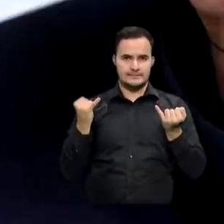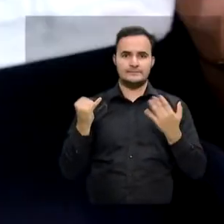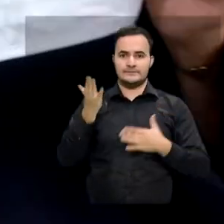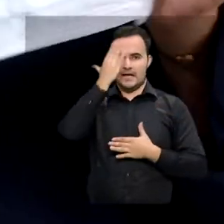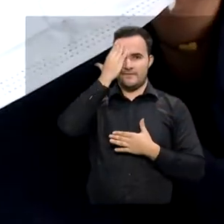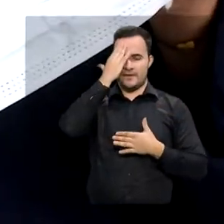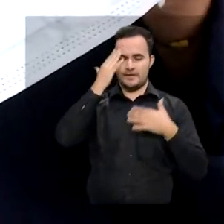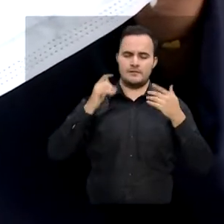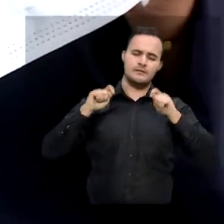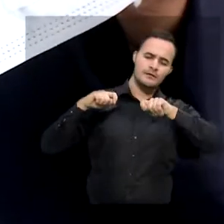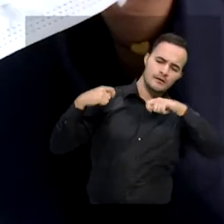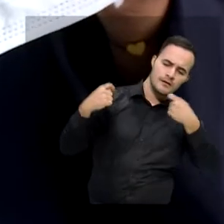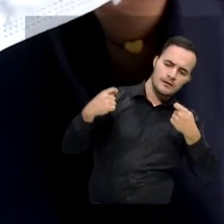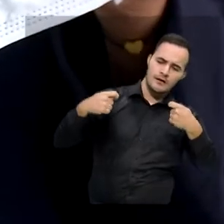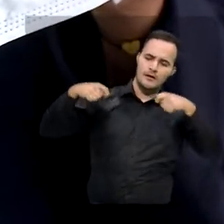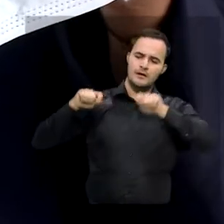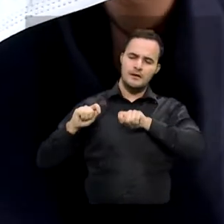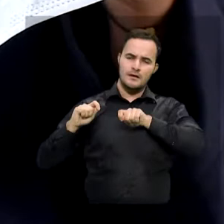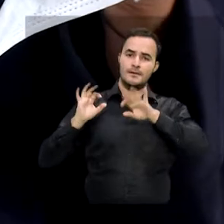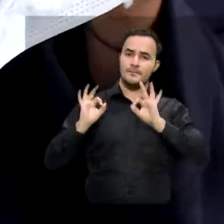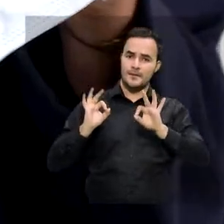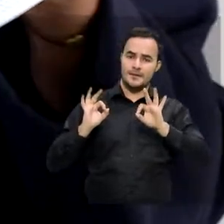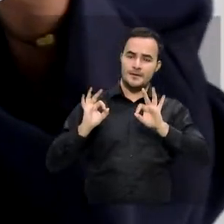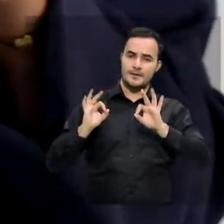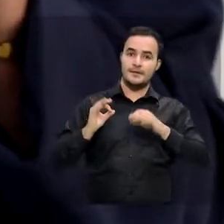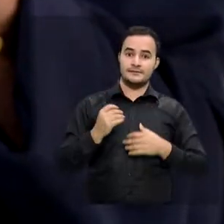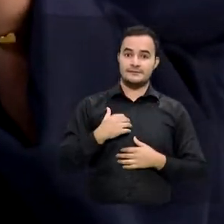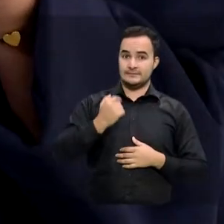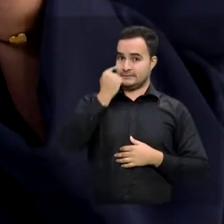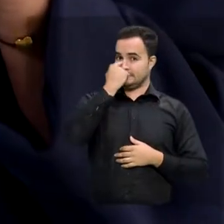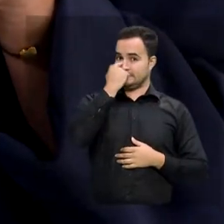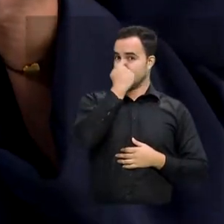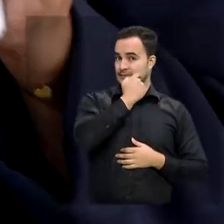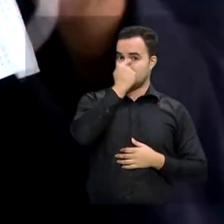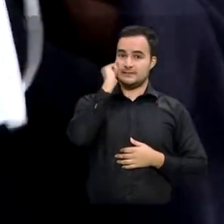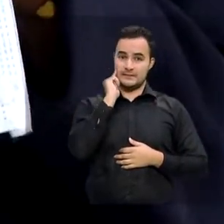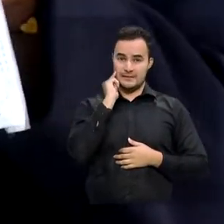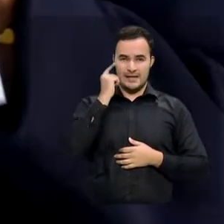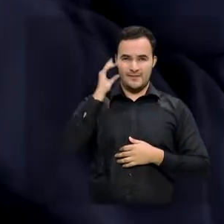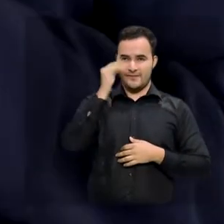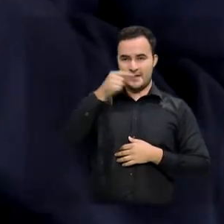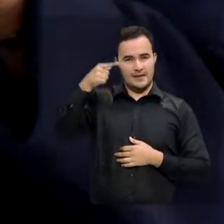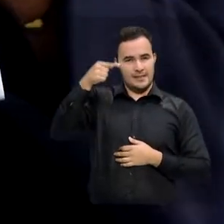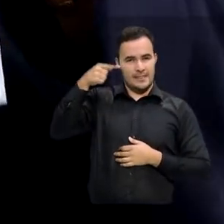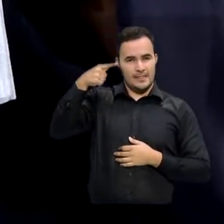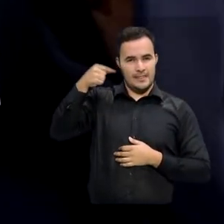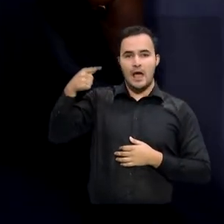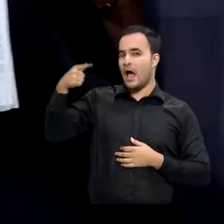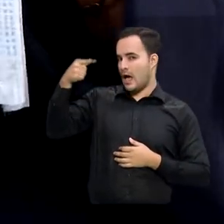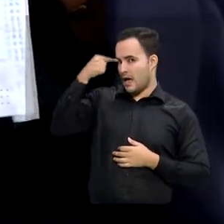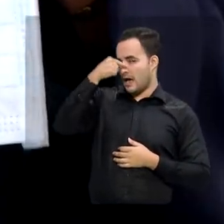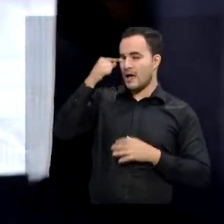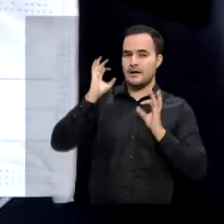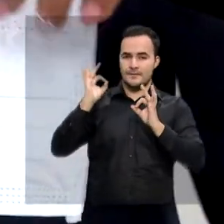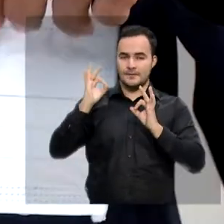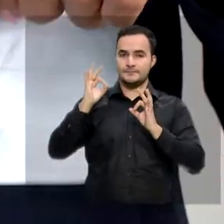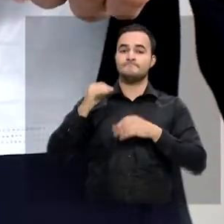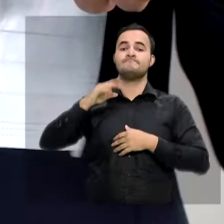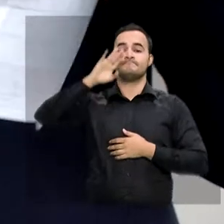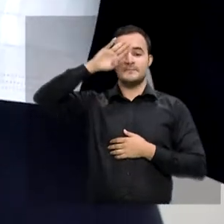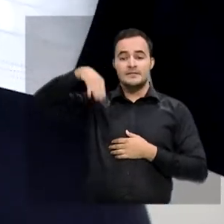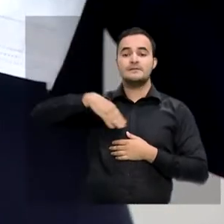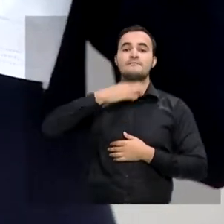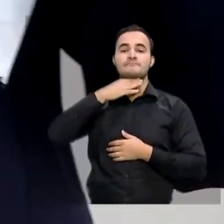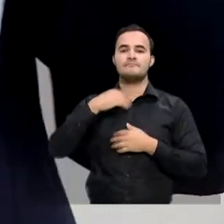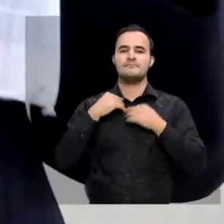Debo buscar cuál es el lado que va hacia la cara. En este caso, la parte que va hacia arriba es la que tiene esta varillita maleable